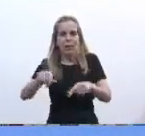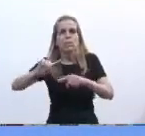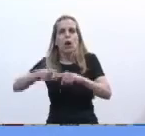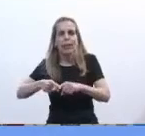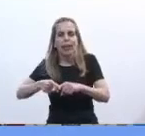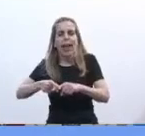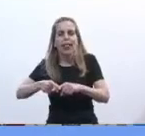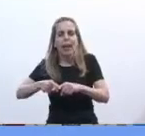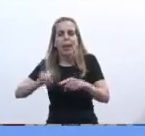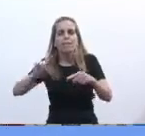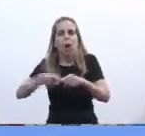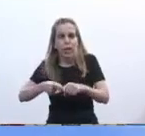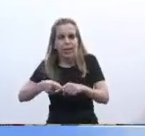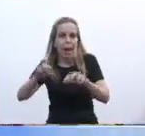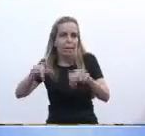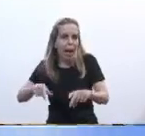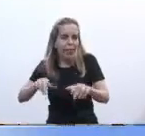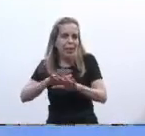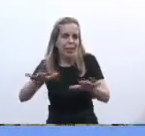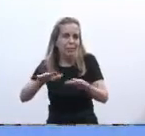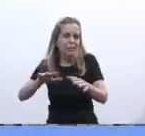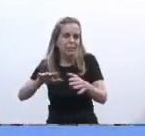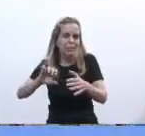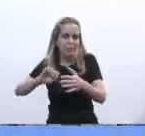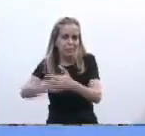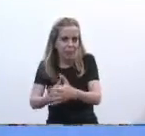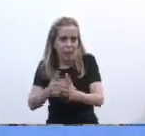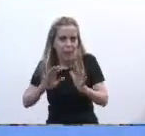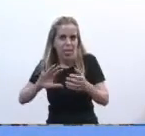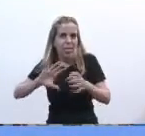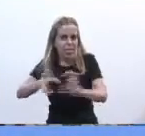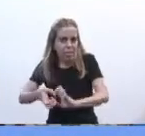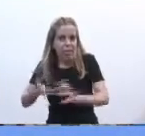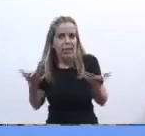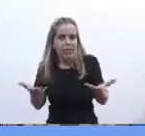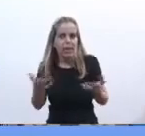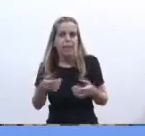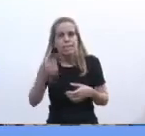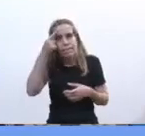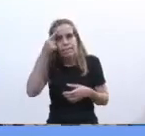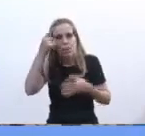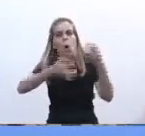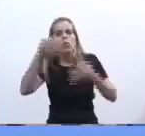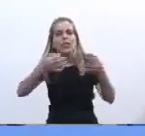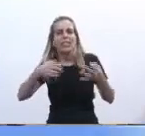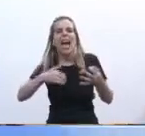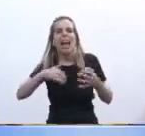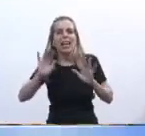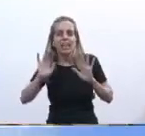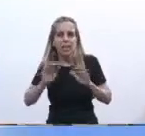es la política de injusticia en manos del aparato de la justicia del judicial argentina